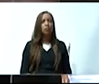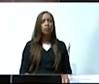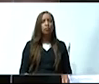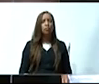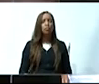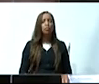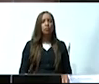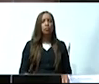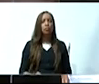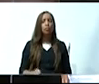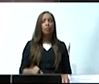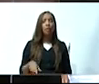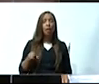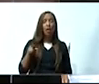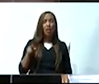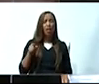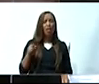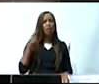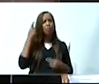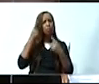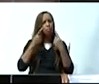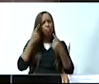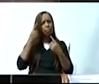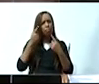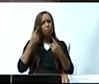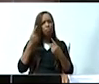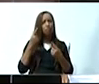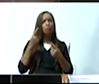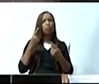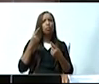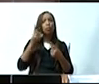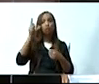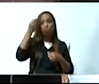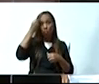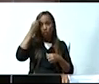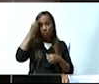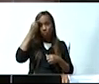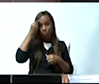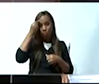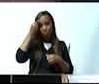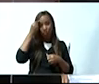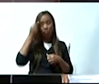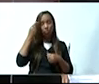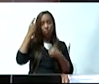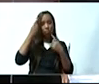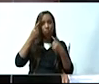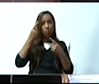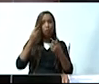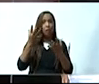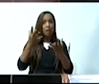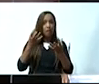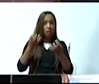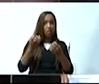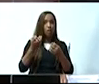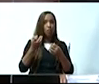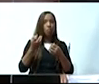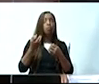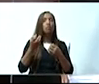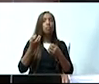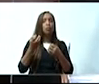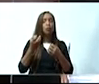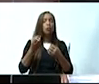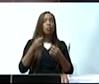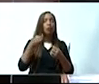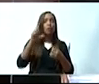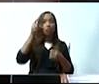la confianza suficiente para que los honorables diputados y diputadas de este hemiciclo le demos el voto favorable